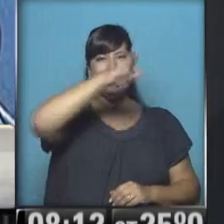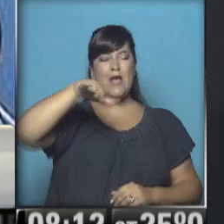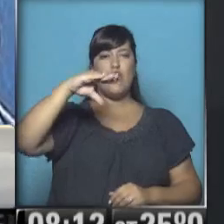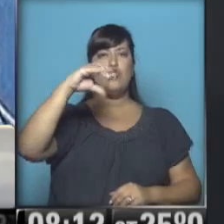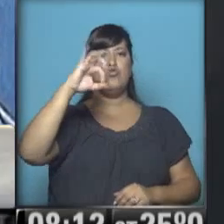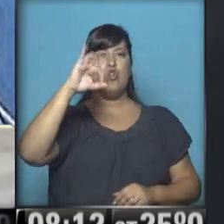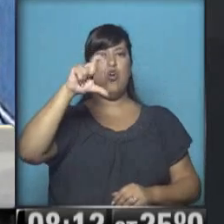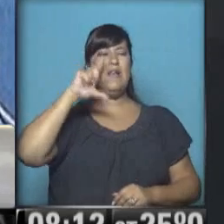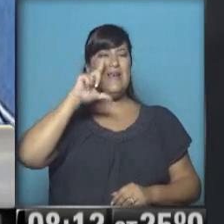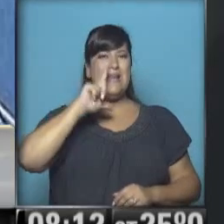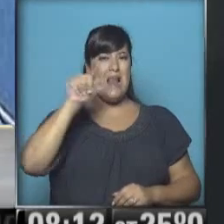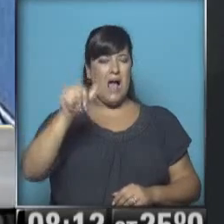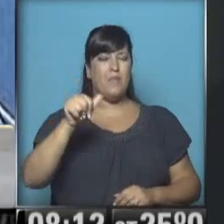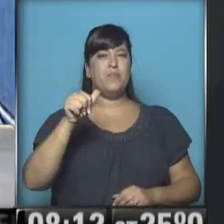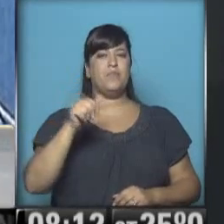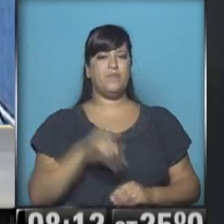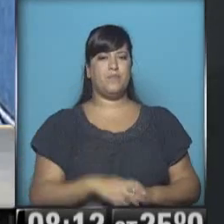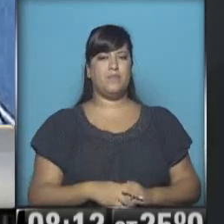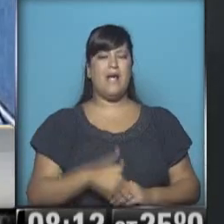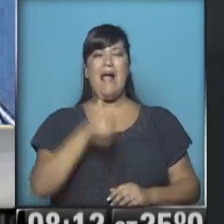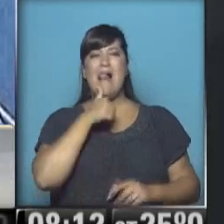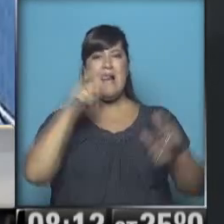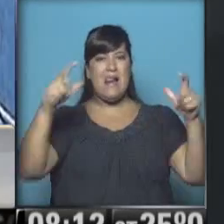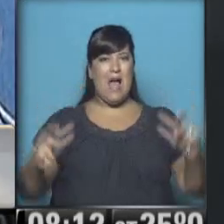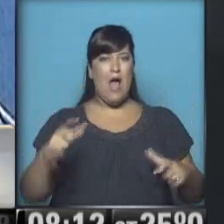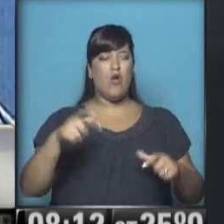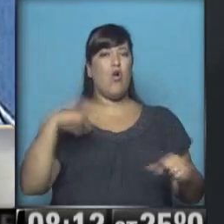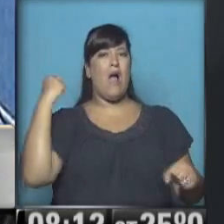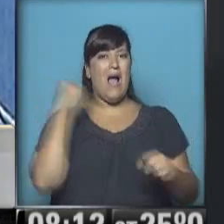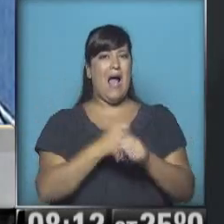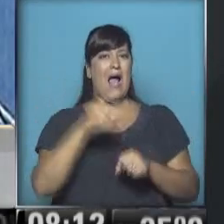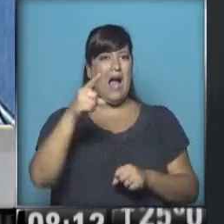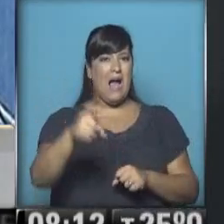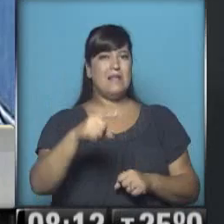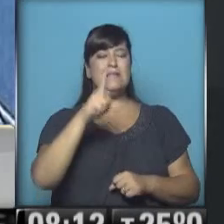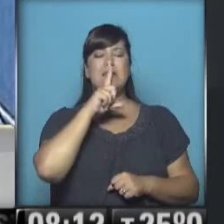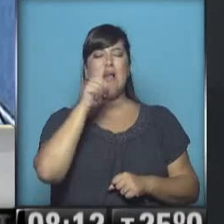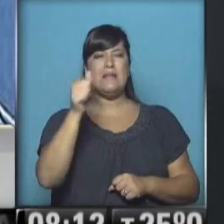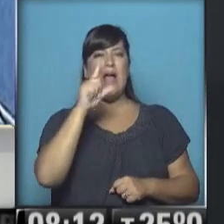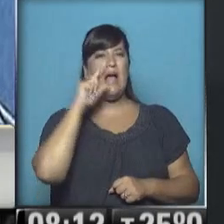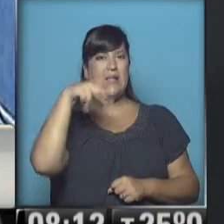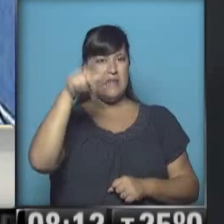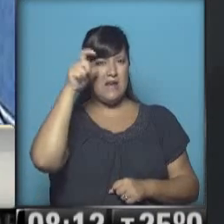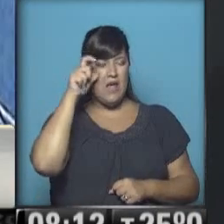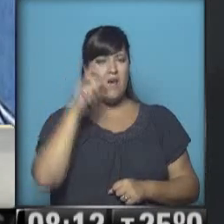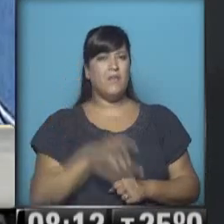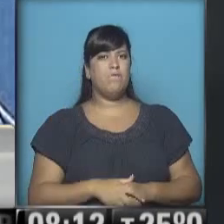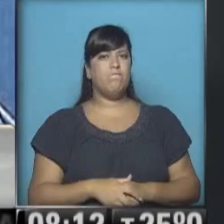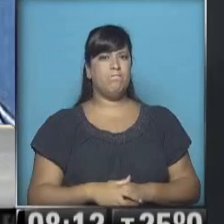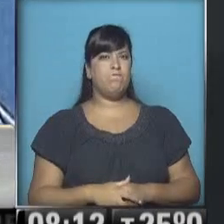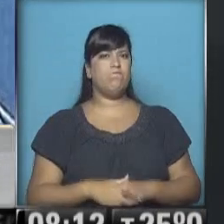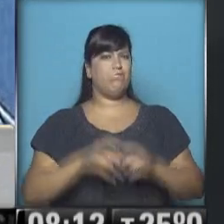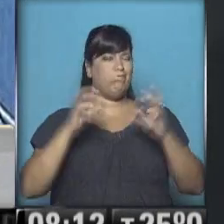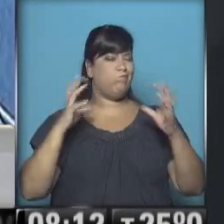Cholila, en el margen sur del lago Cholila, hasta el cañadón de Nataine, se ha efectivamente propagado